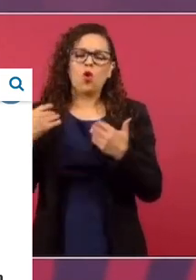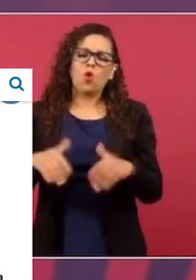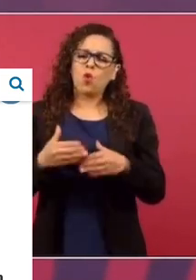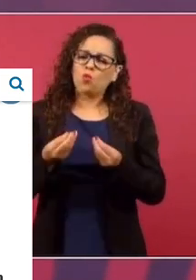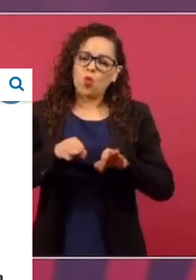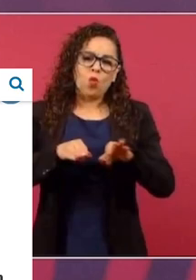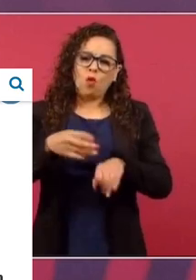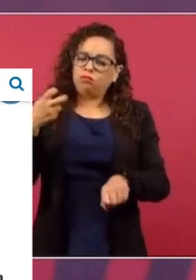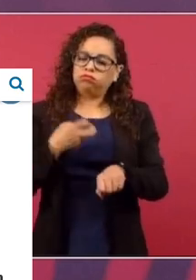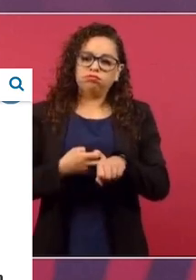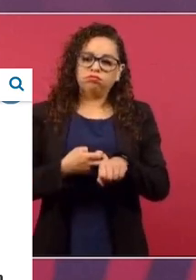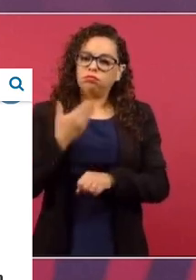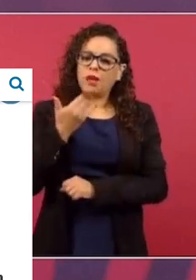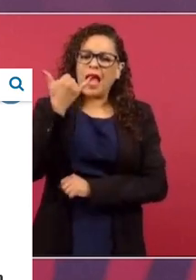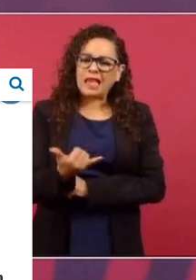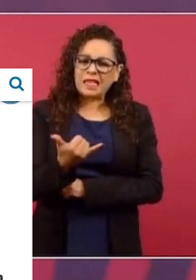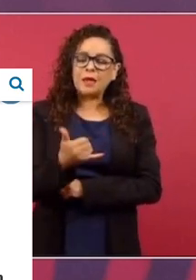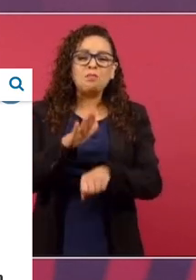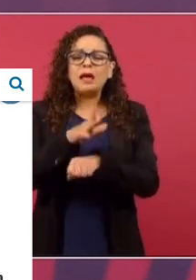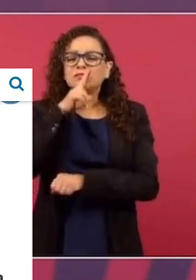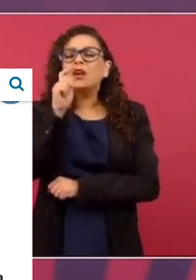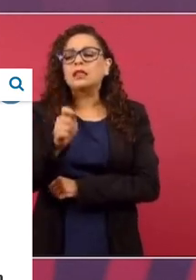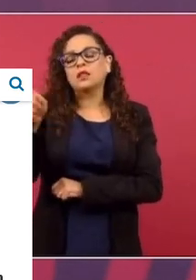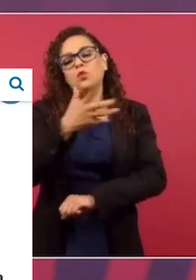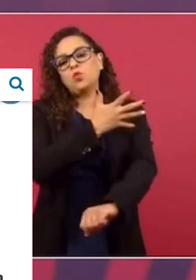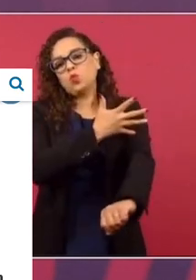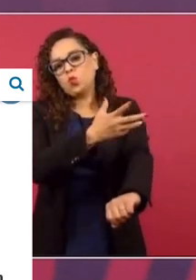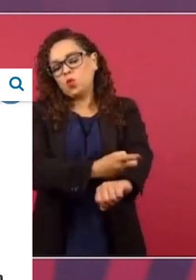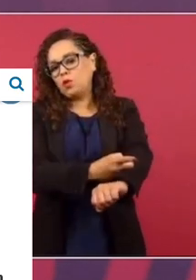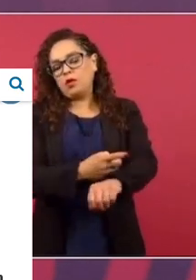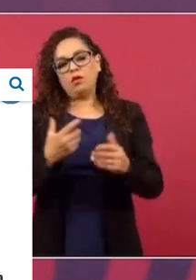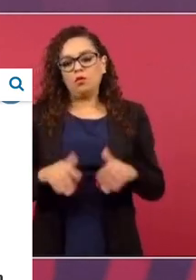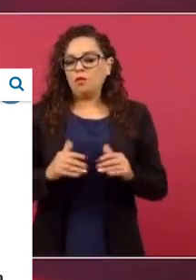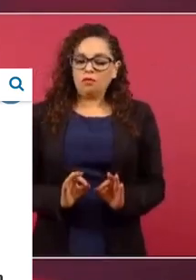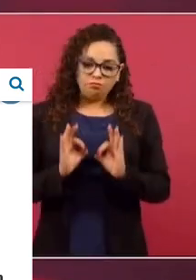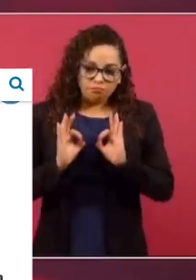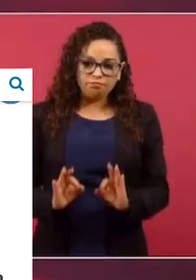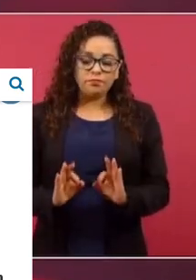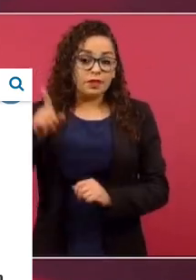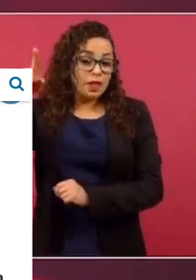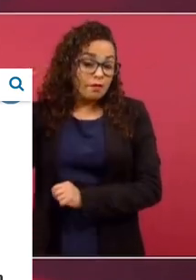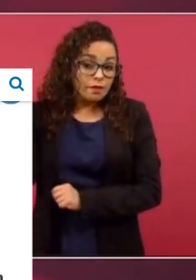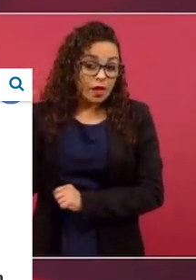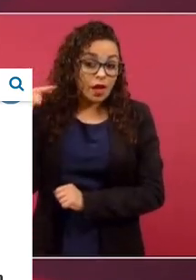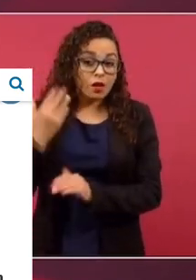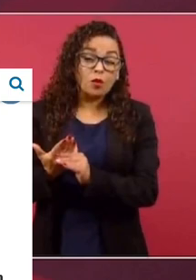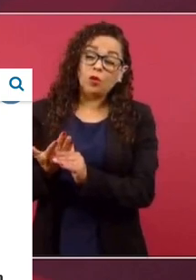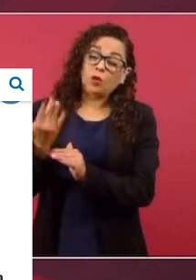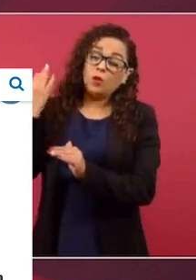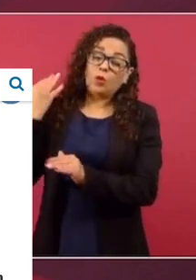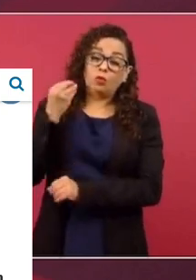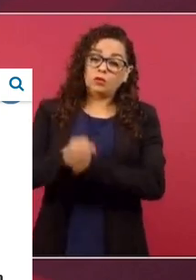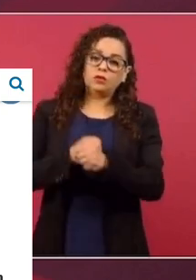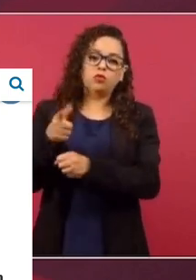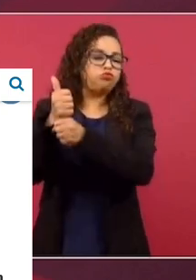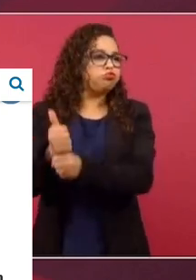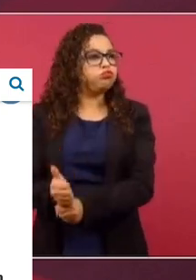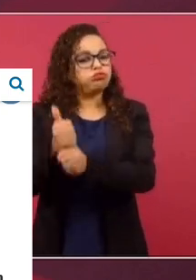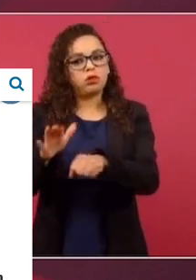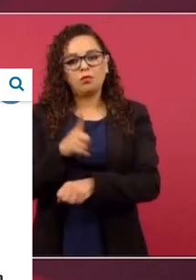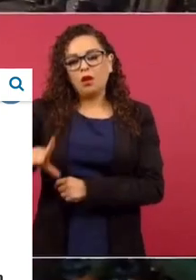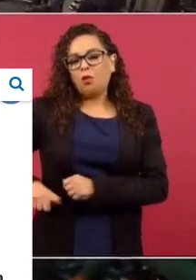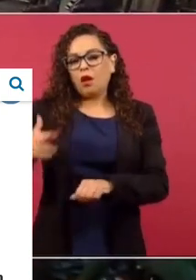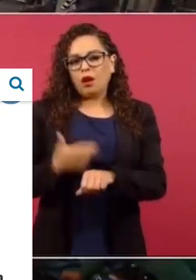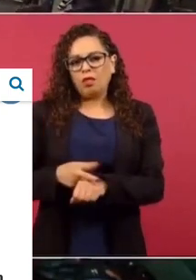trabajadora y sobre todo honesta, porque Veracruz había padecido de muchos